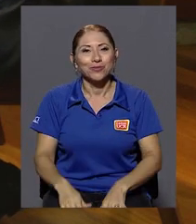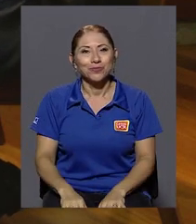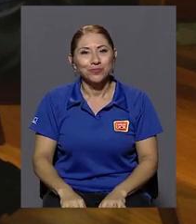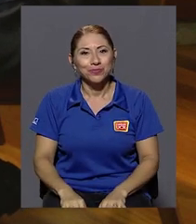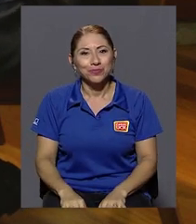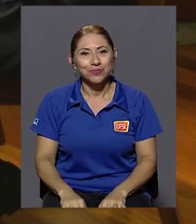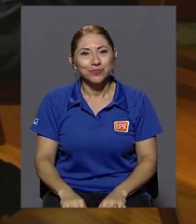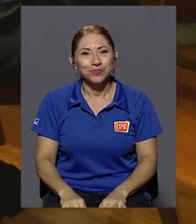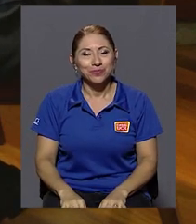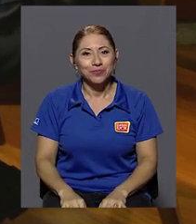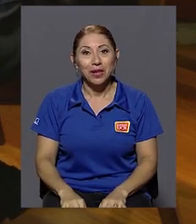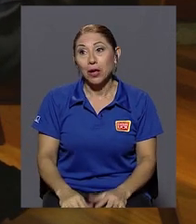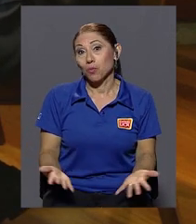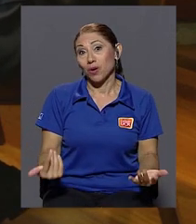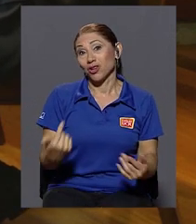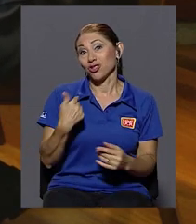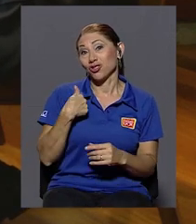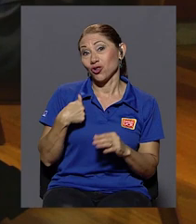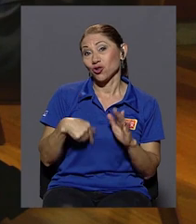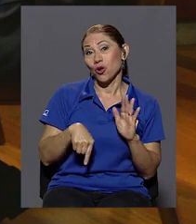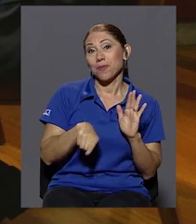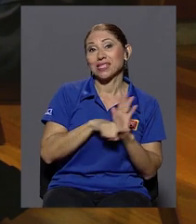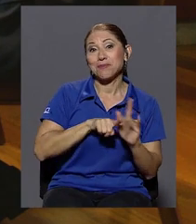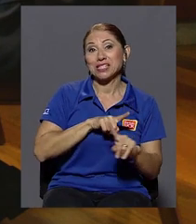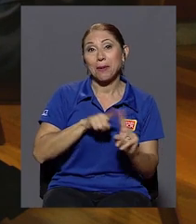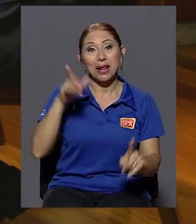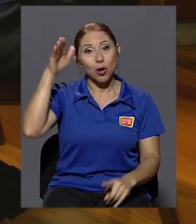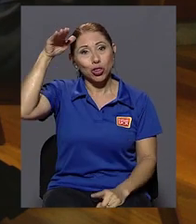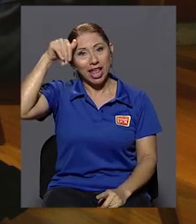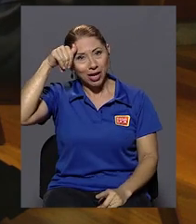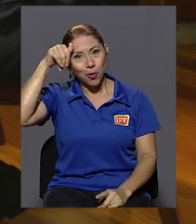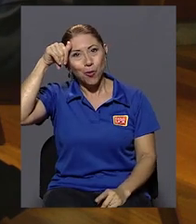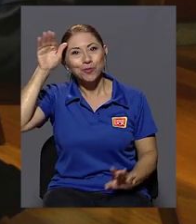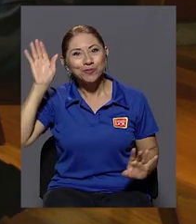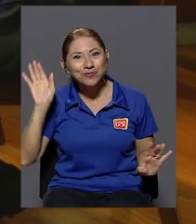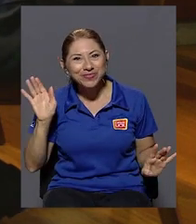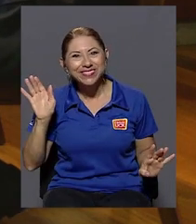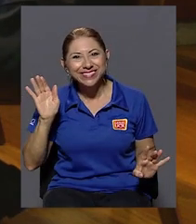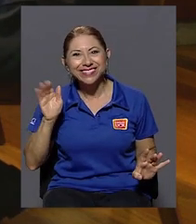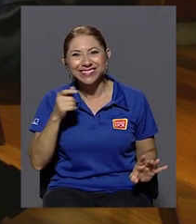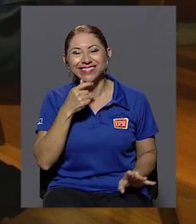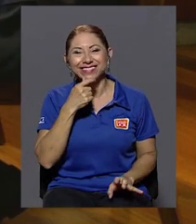Bueno, yo soy pesimista pero terco.